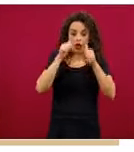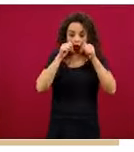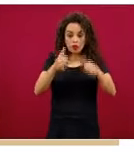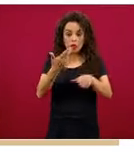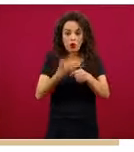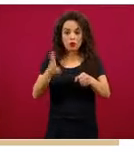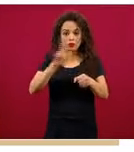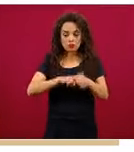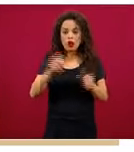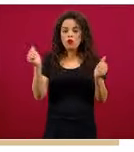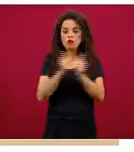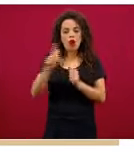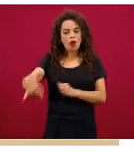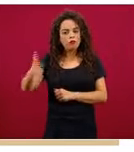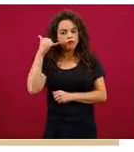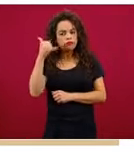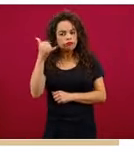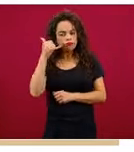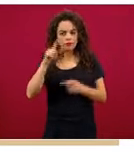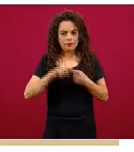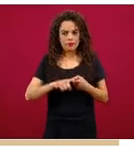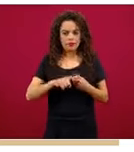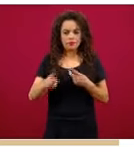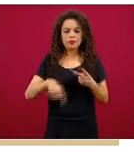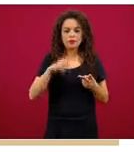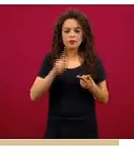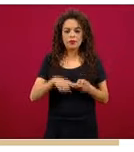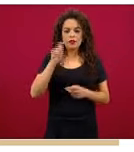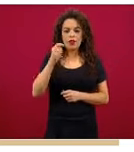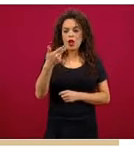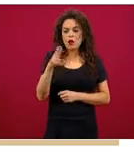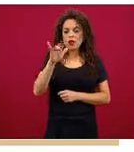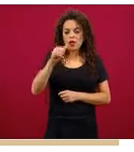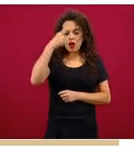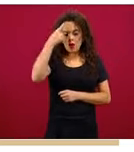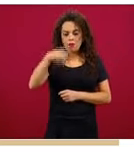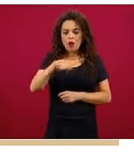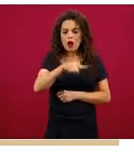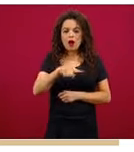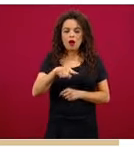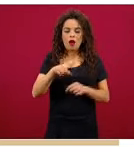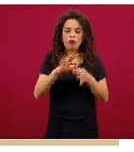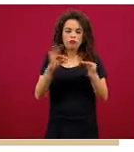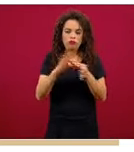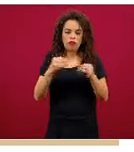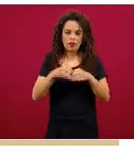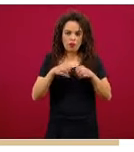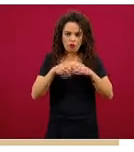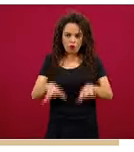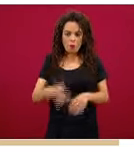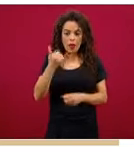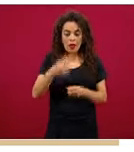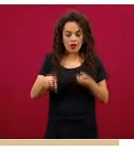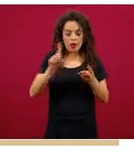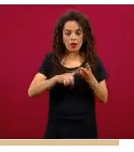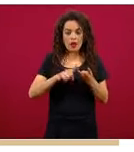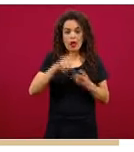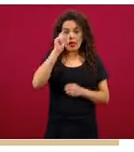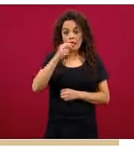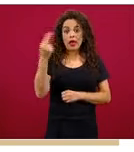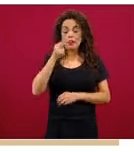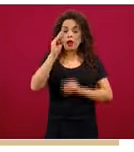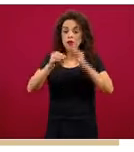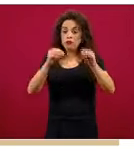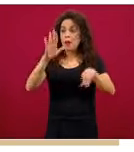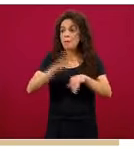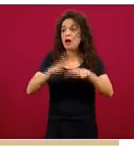centros telefónicos, la otra es las guías básicas para los sistemas prehospitalarios y el lineamiento para la expansión, adicionalmente a lo